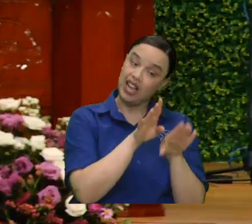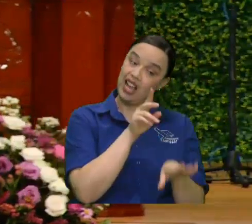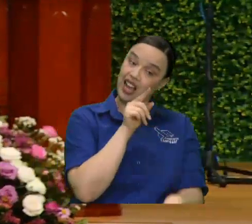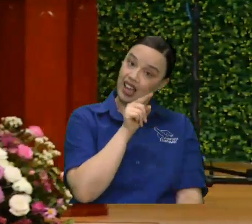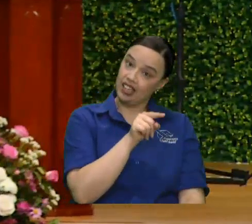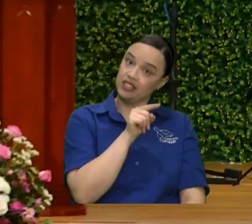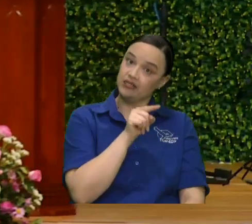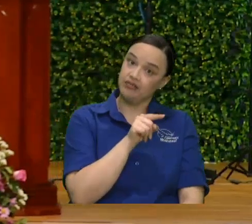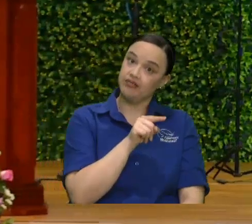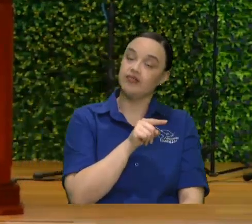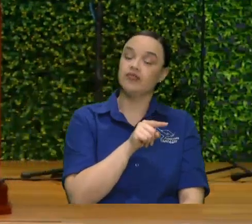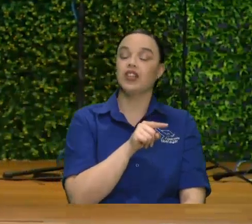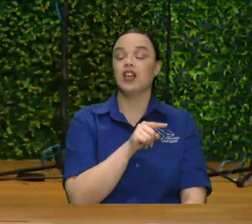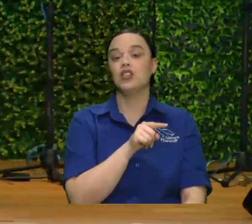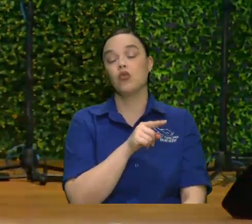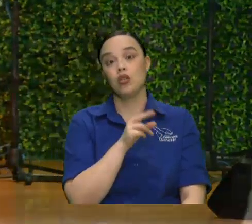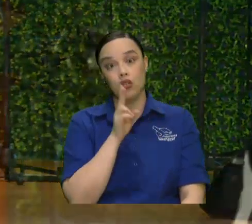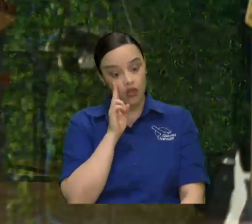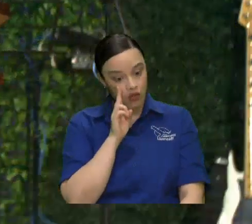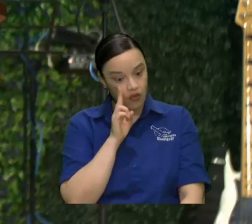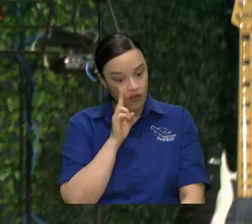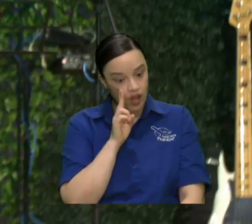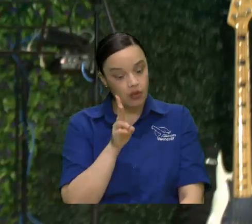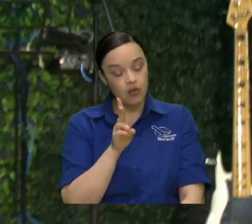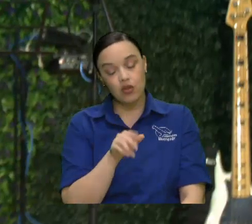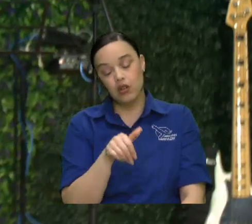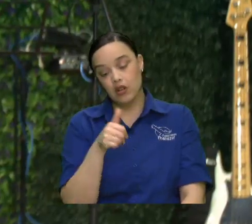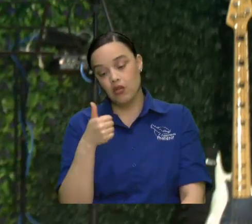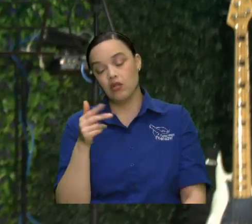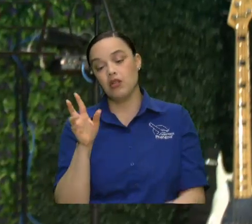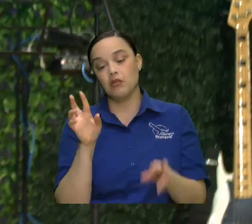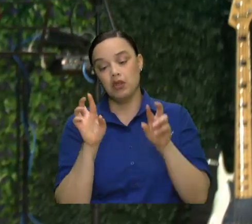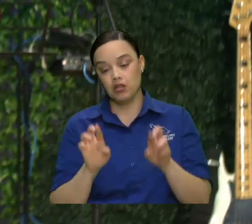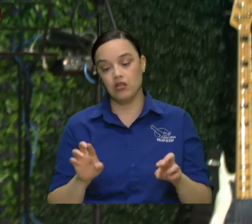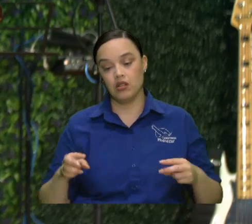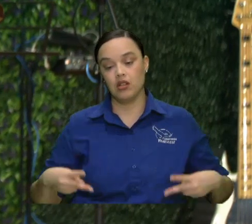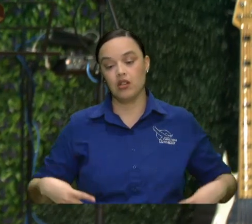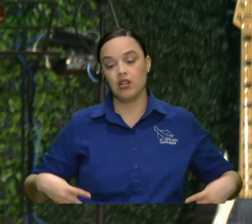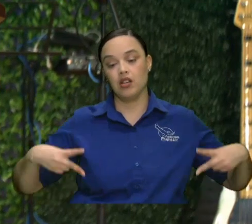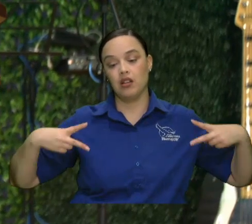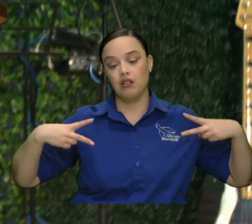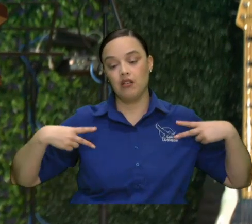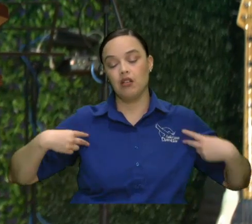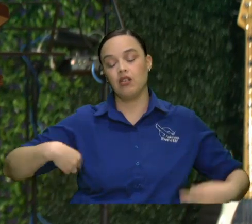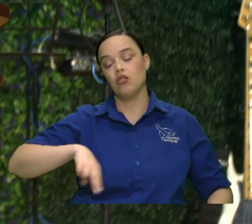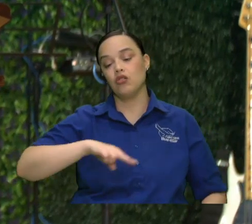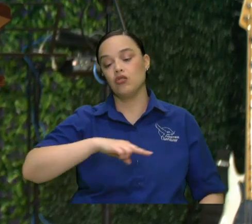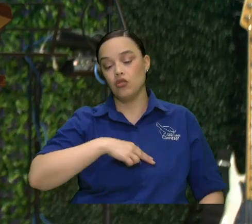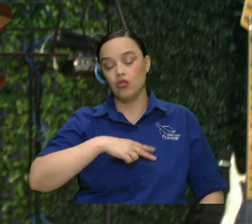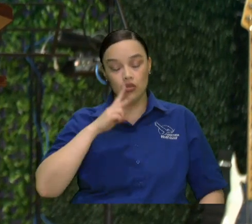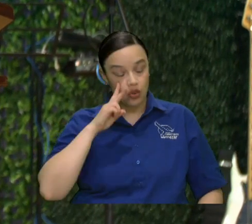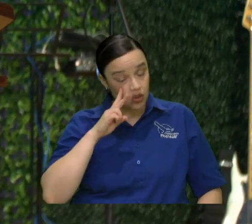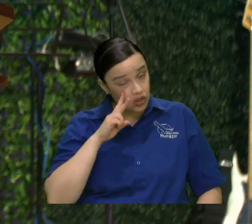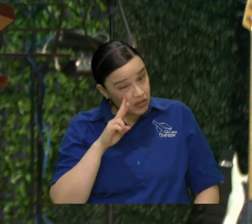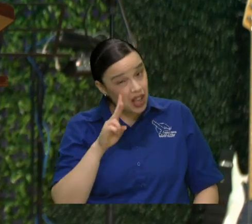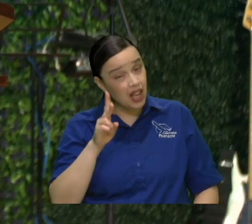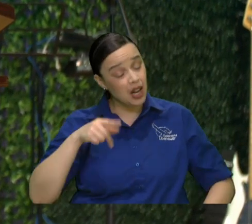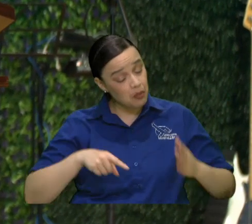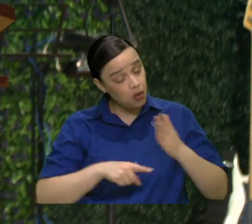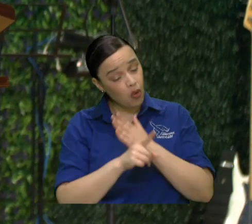es cuando nos damos cuenta cuando la otra persona que vive con nosotros se da cuenta de un problema que hemos ha creado por años